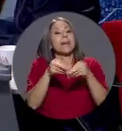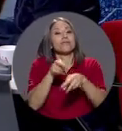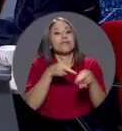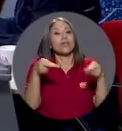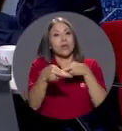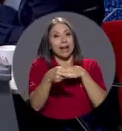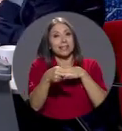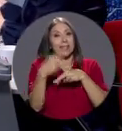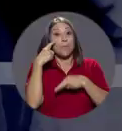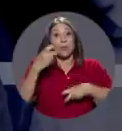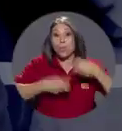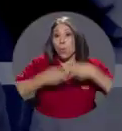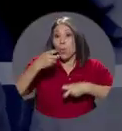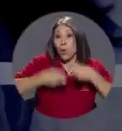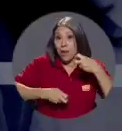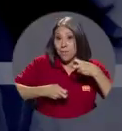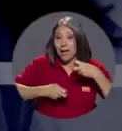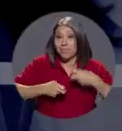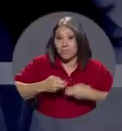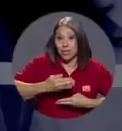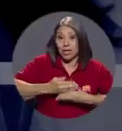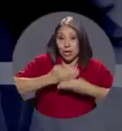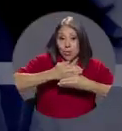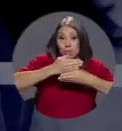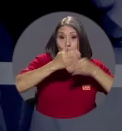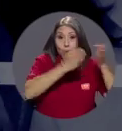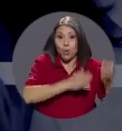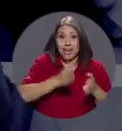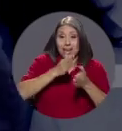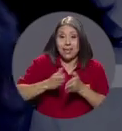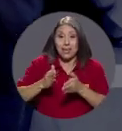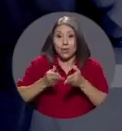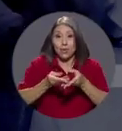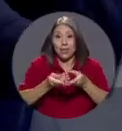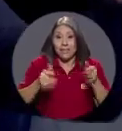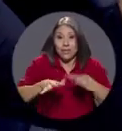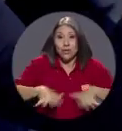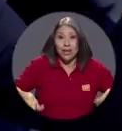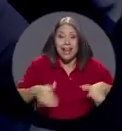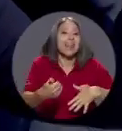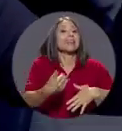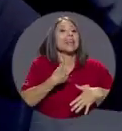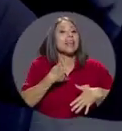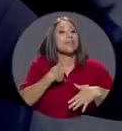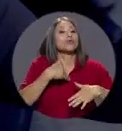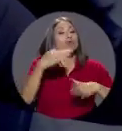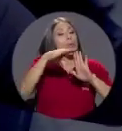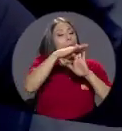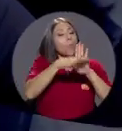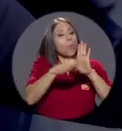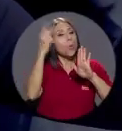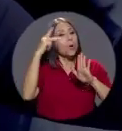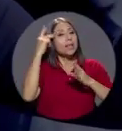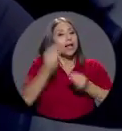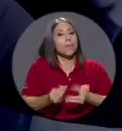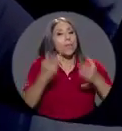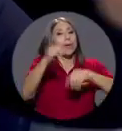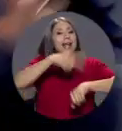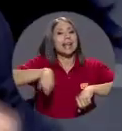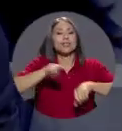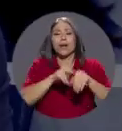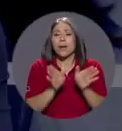regionales, porque parte del problema que tenemos a nivel de ordenamiento territorial es que tenemos una sombrilla de política pública nacional muy